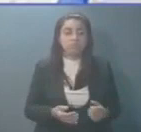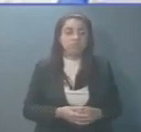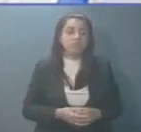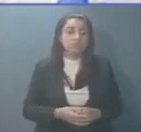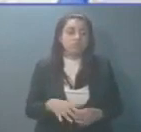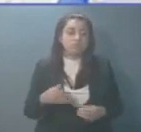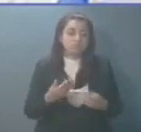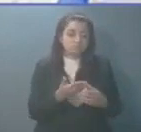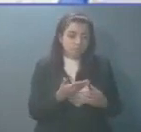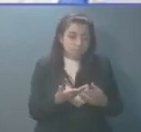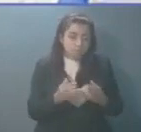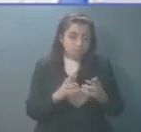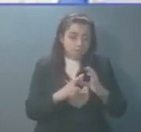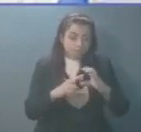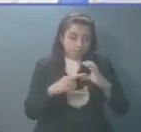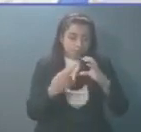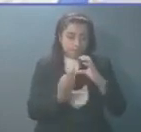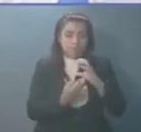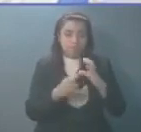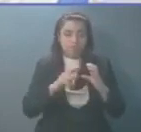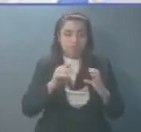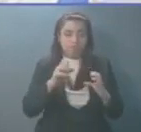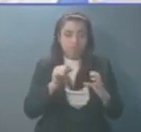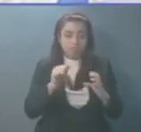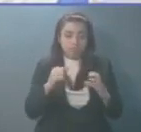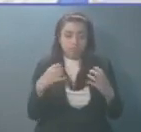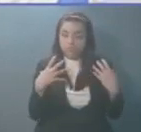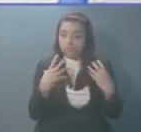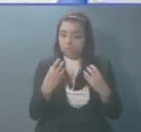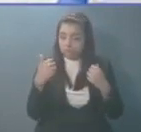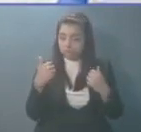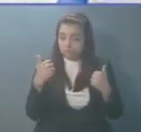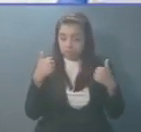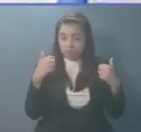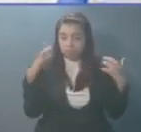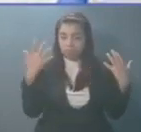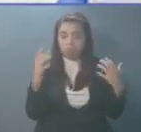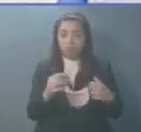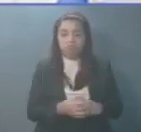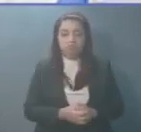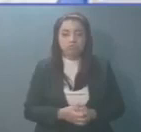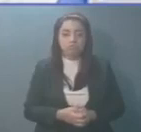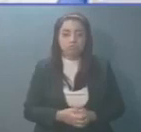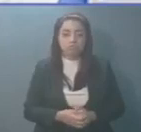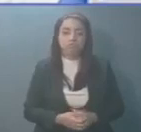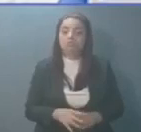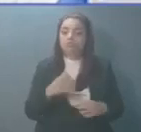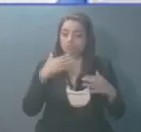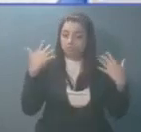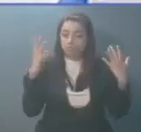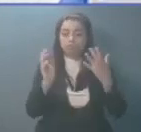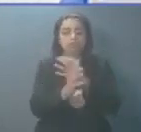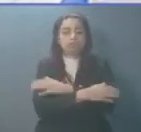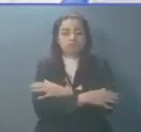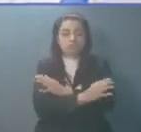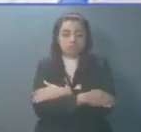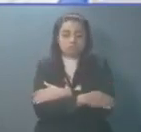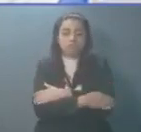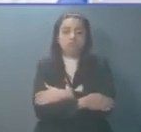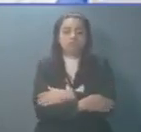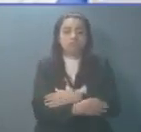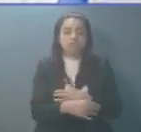en las redes sociales. Y eso es bueno y es aplaudible. Y se les felicita y se